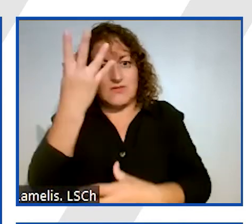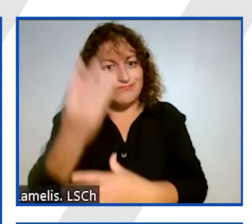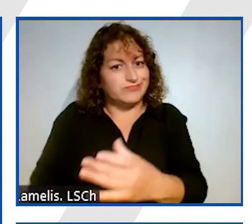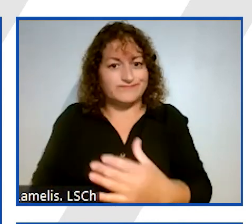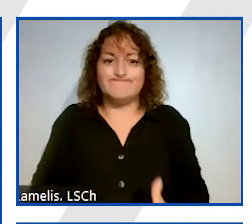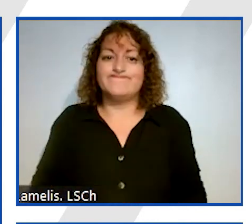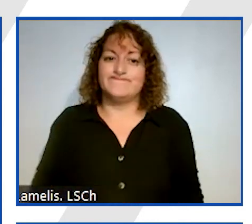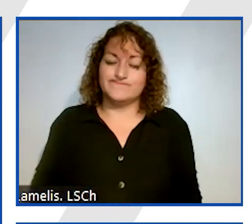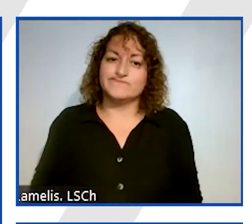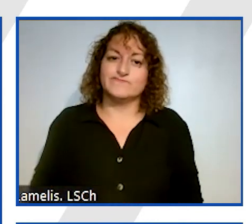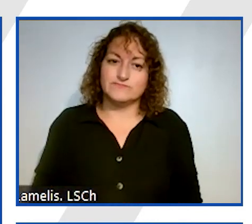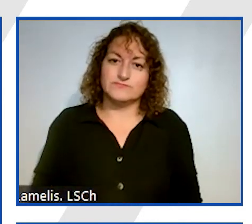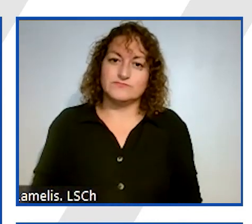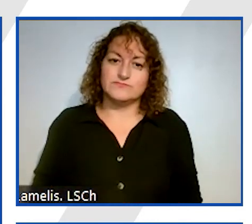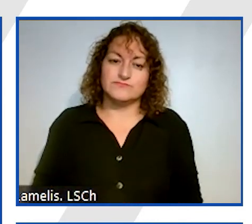localmente.